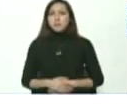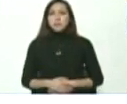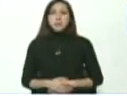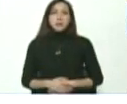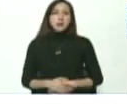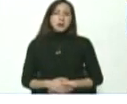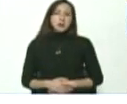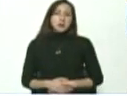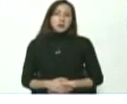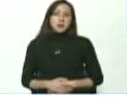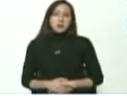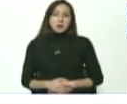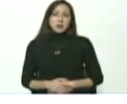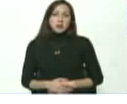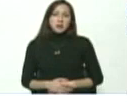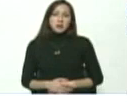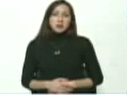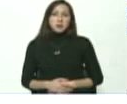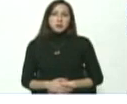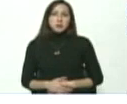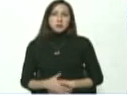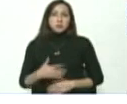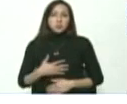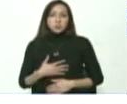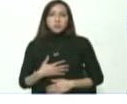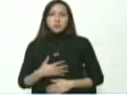No soy escaparate nadie, compadre.